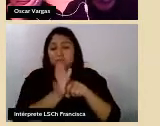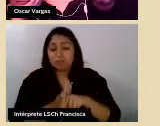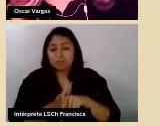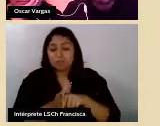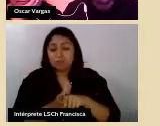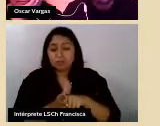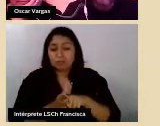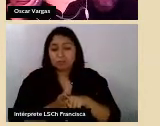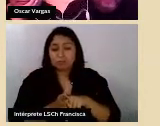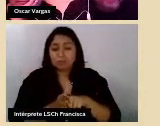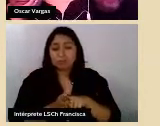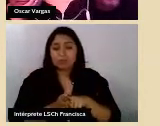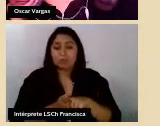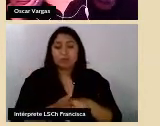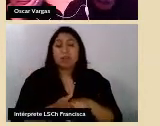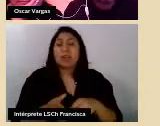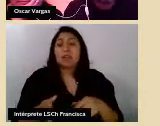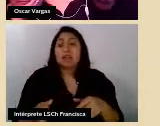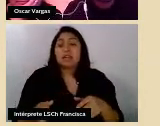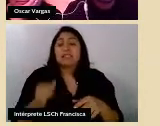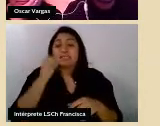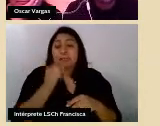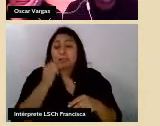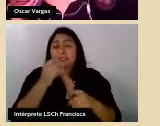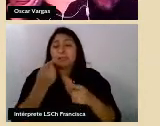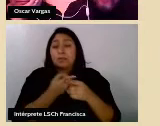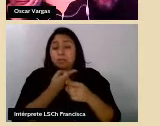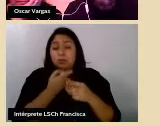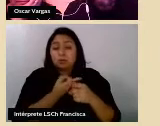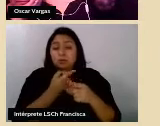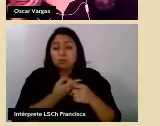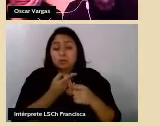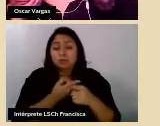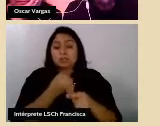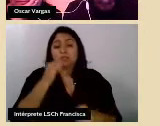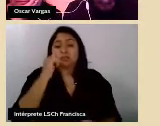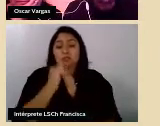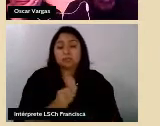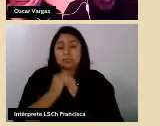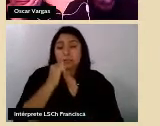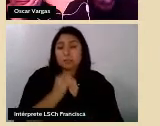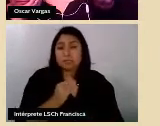conectado con el equipo, siempre conversando, siempre sabiendo